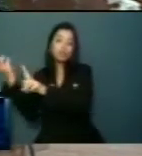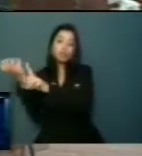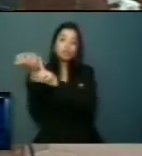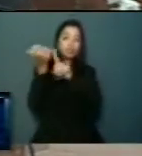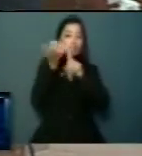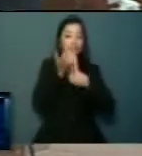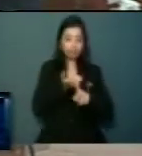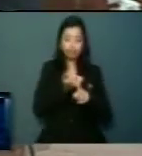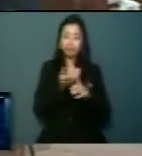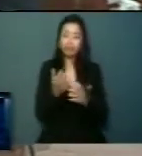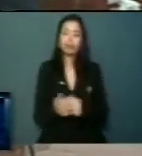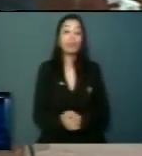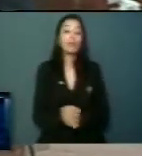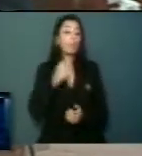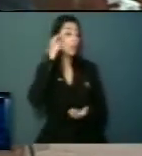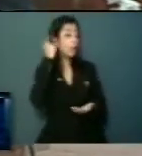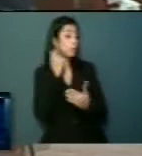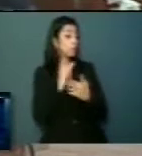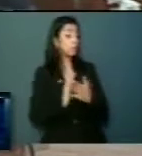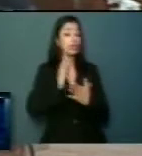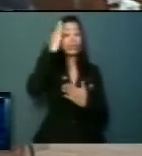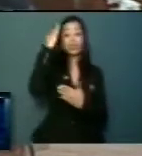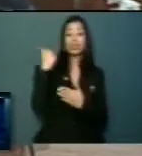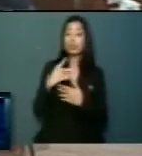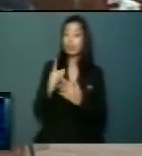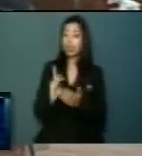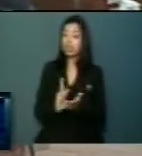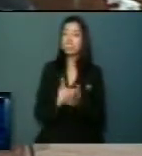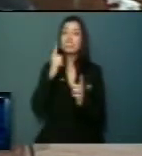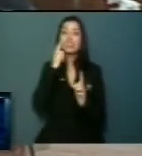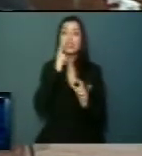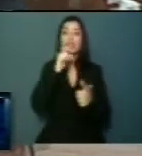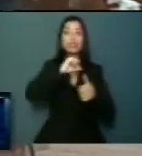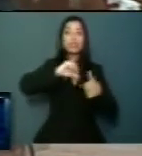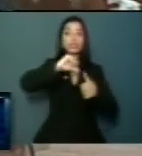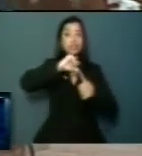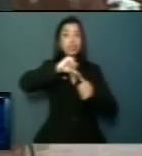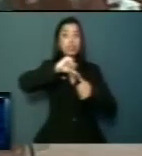señores diputadas y señores diputados al Parlamento Centroamericano,